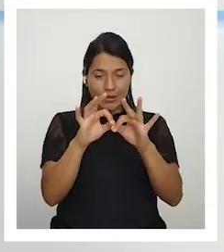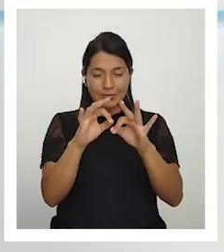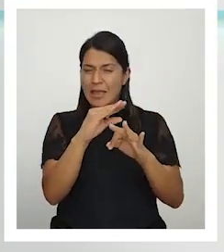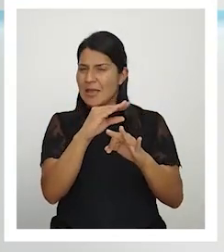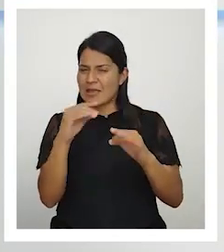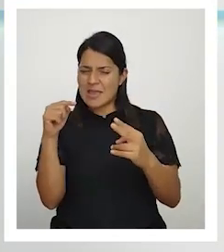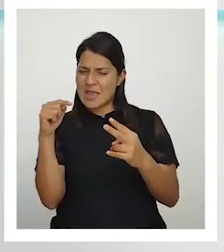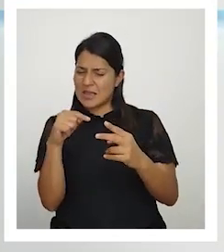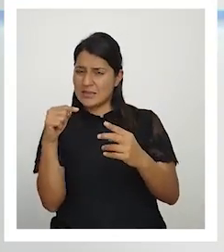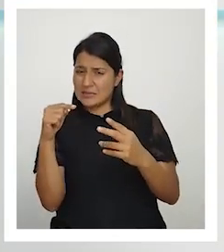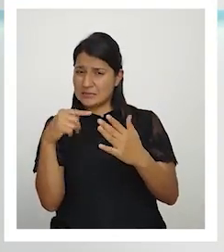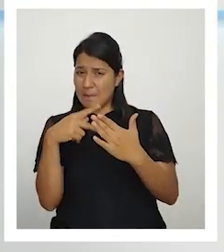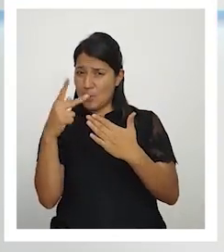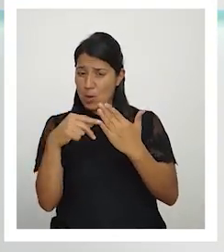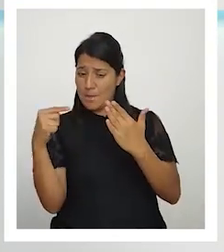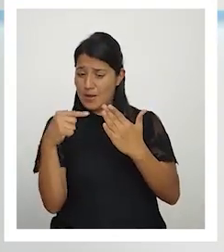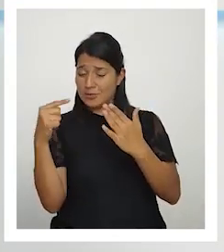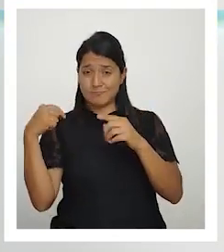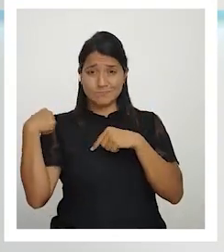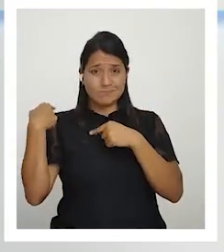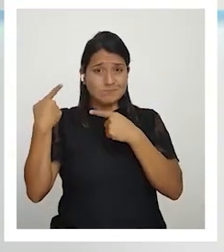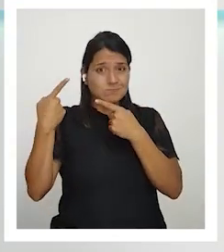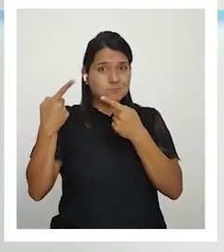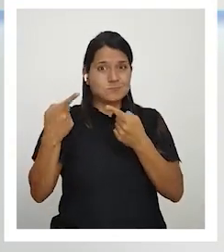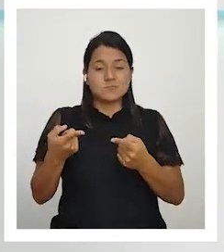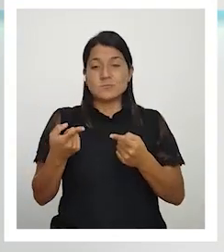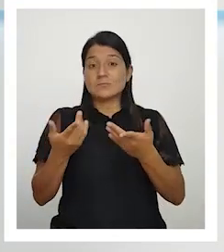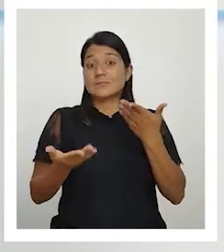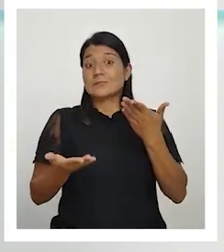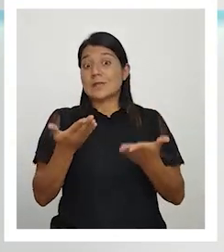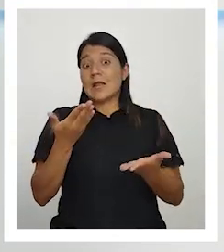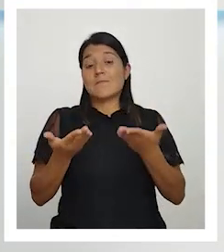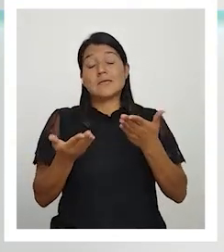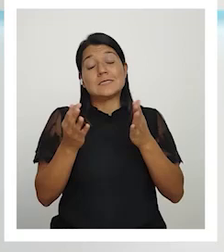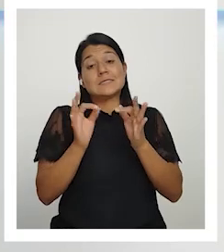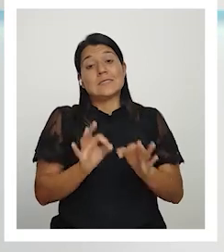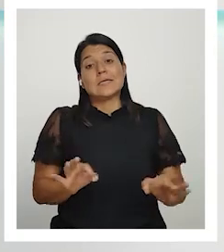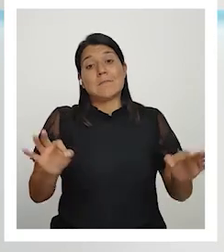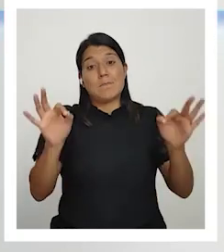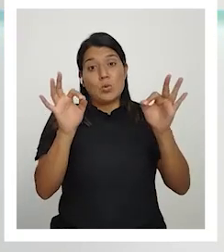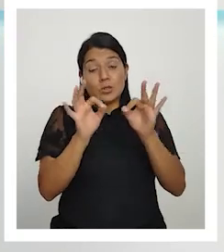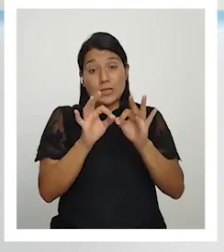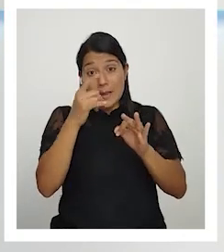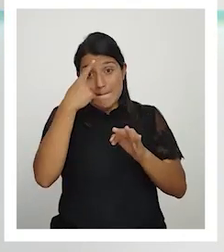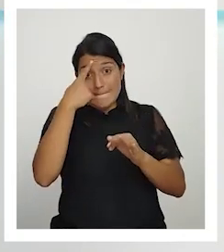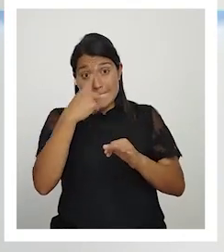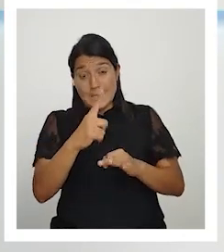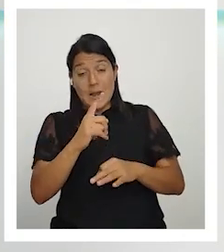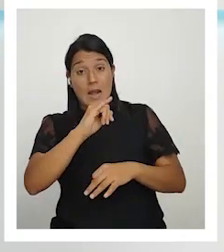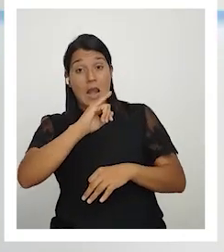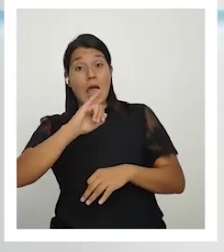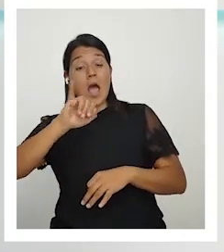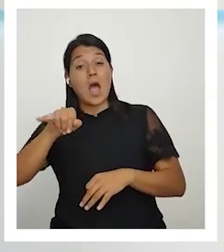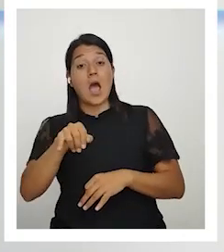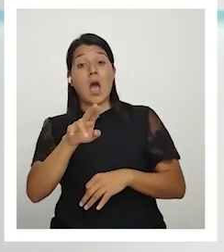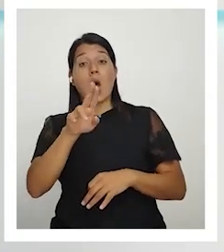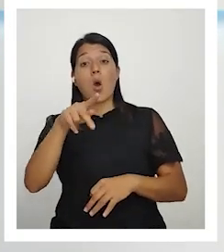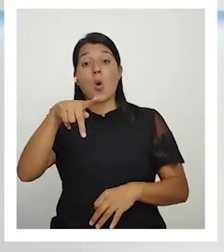siendo pues tal vez fundamentales dentro del quehacer de la Junta de Pensiones y Jubilaciones del Magisterio